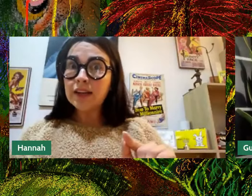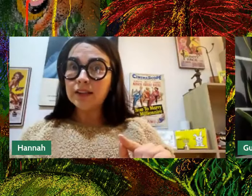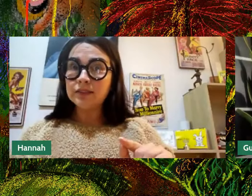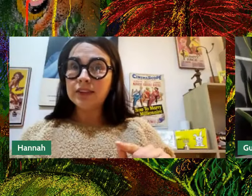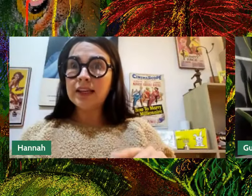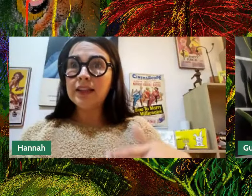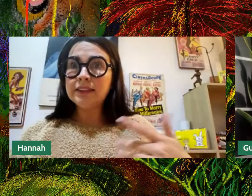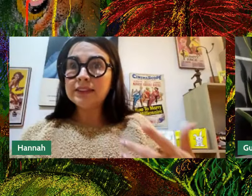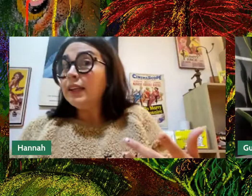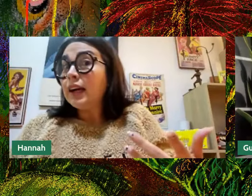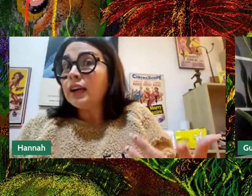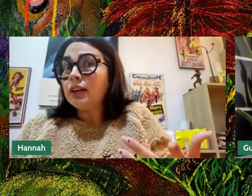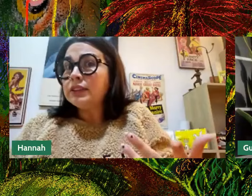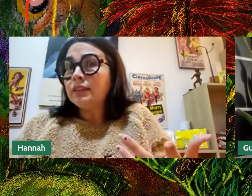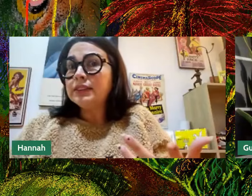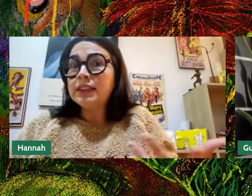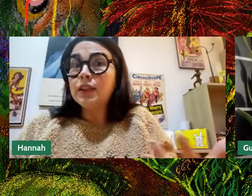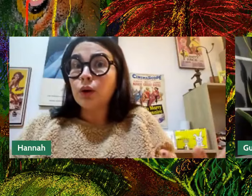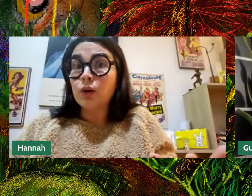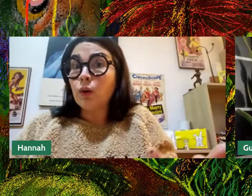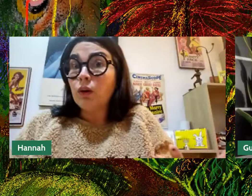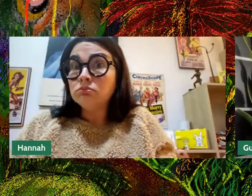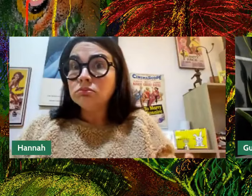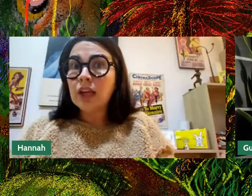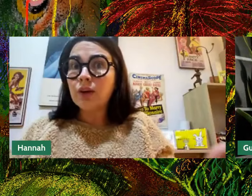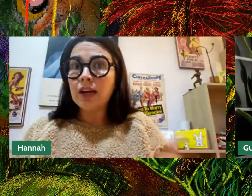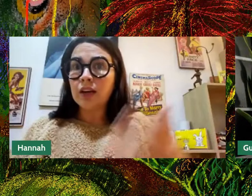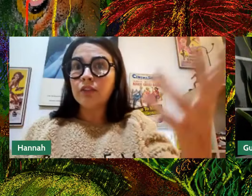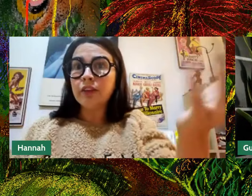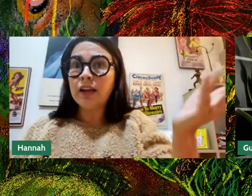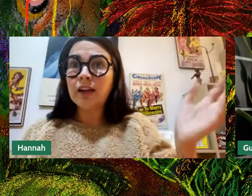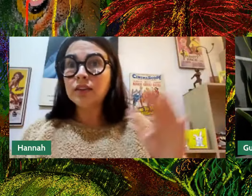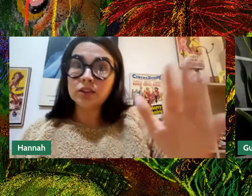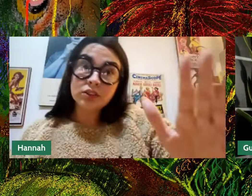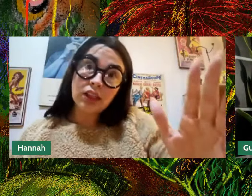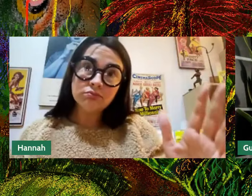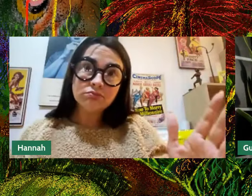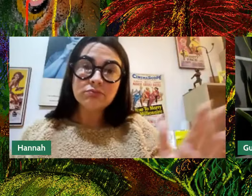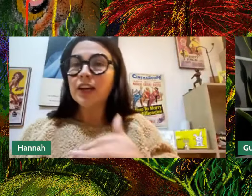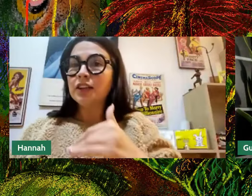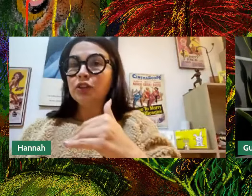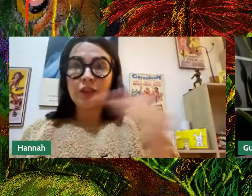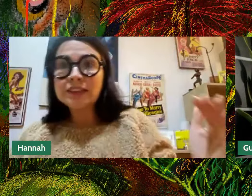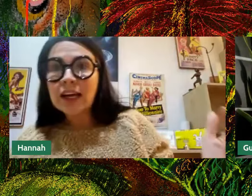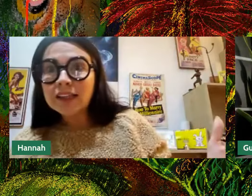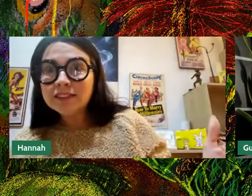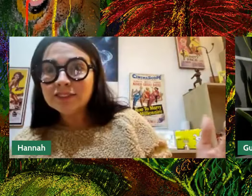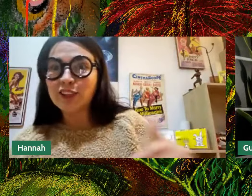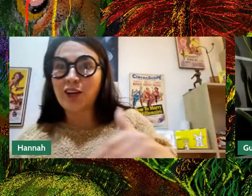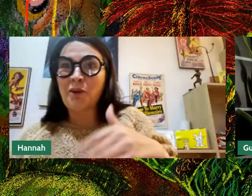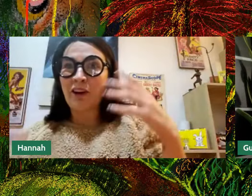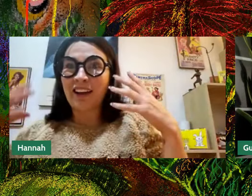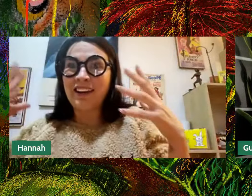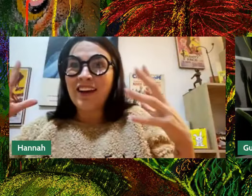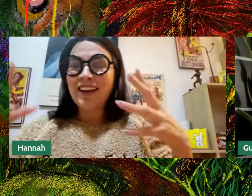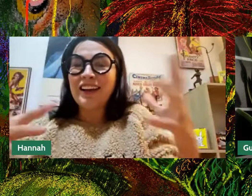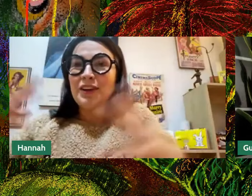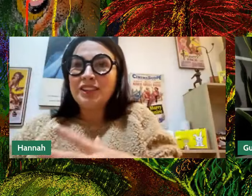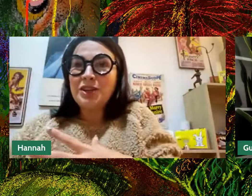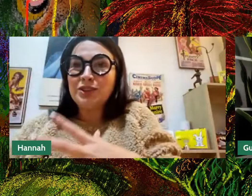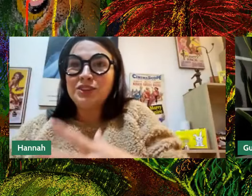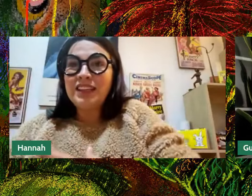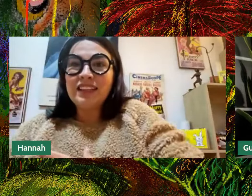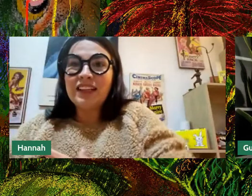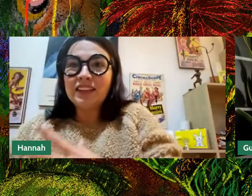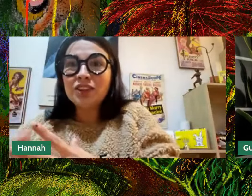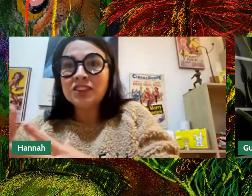en Stalin. Y él decía que básicamente se equivocó, que había que confiar era en Trotsky, no en Stalin. O sea, como que el que